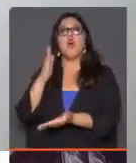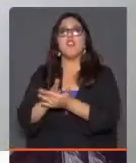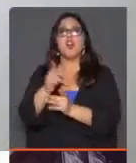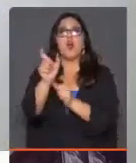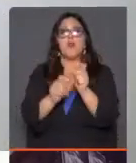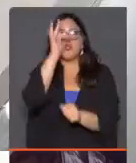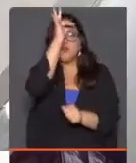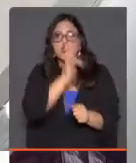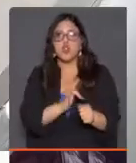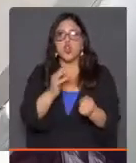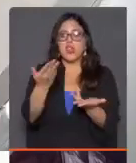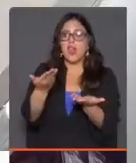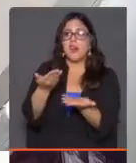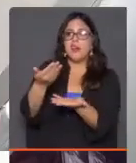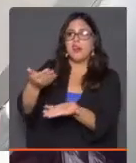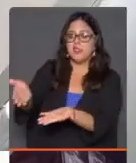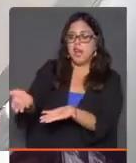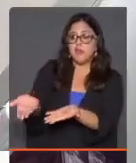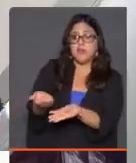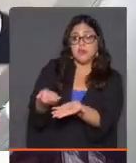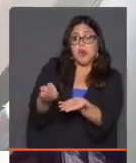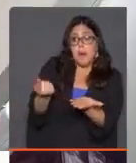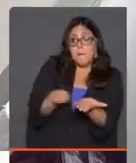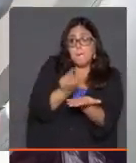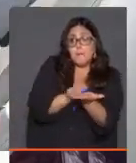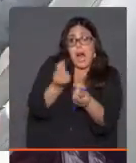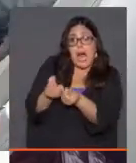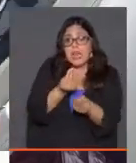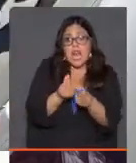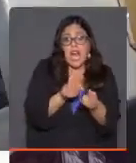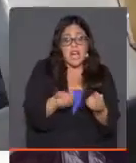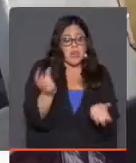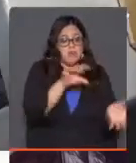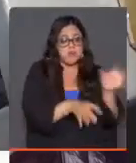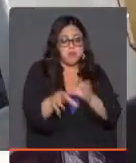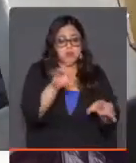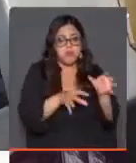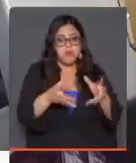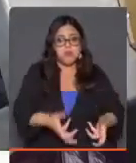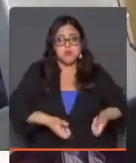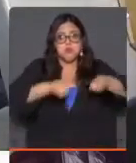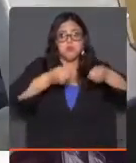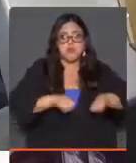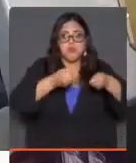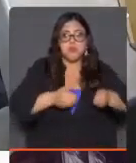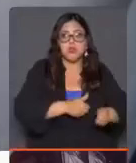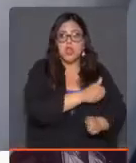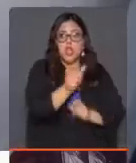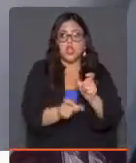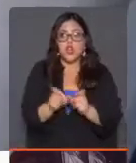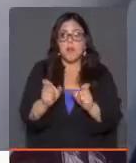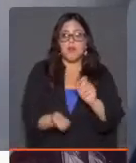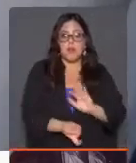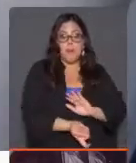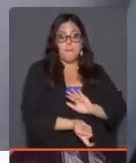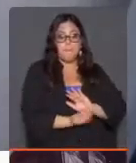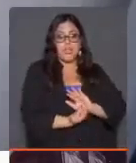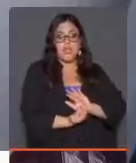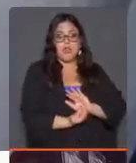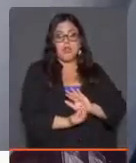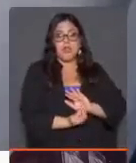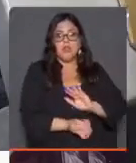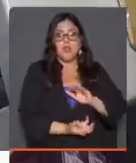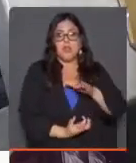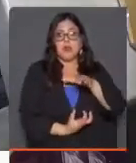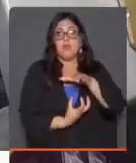los fajos de billete y los pusieran en su bolsa. Todos disimuladamente apretaron sus botones de pánico, temían un enfrentamiento a